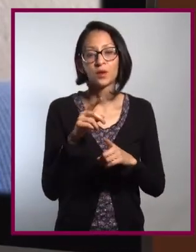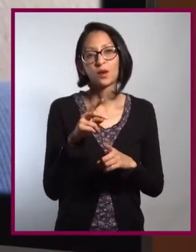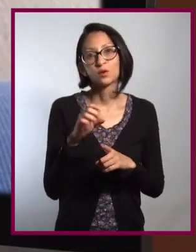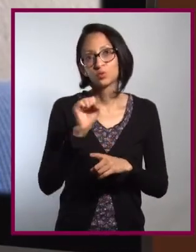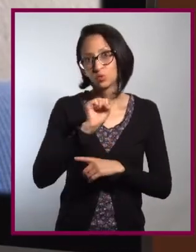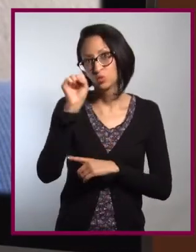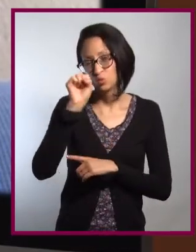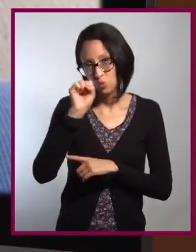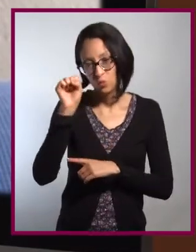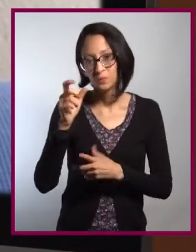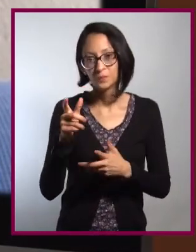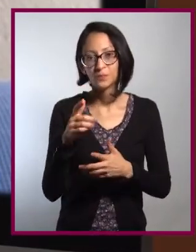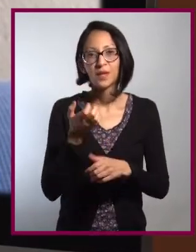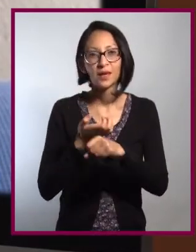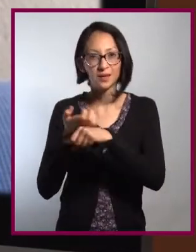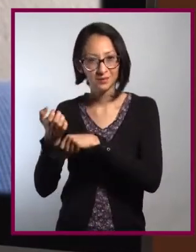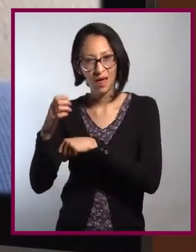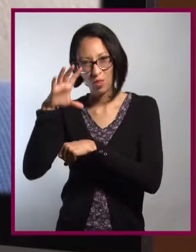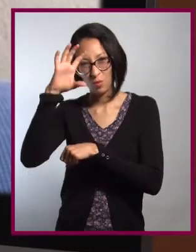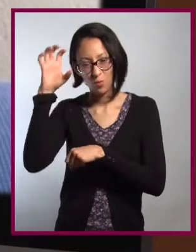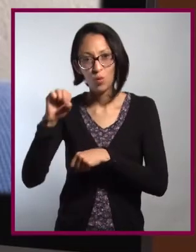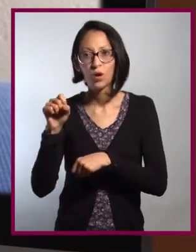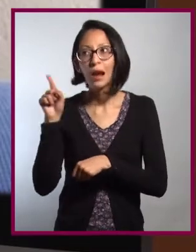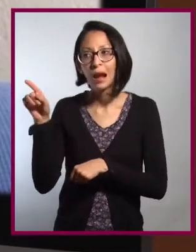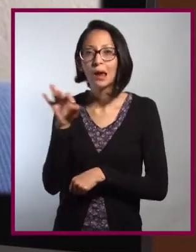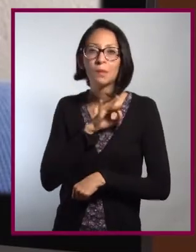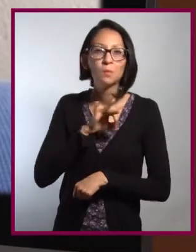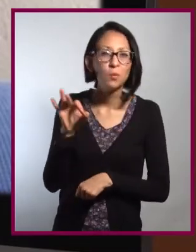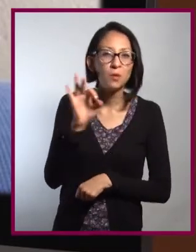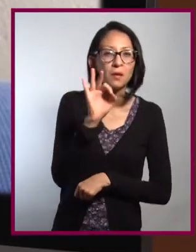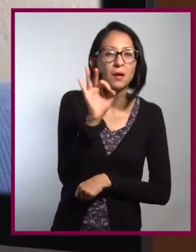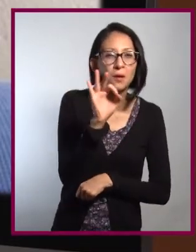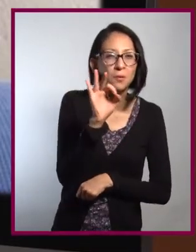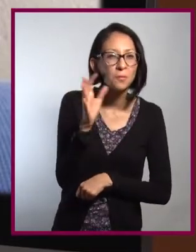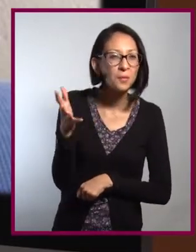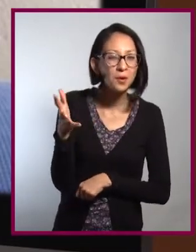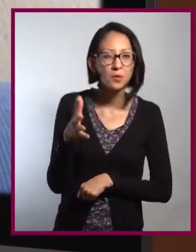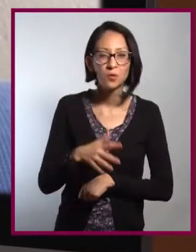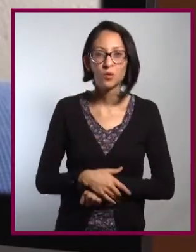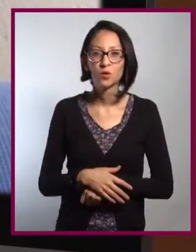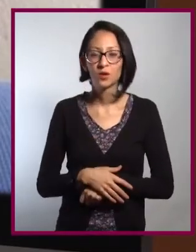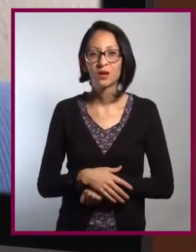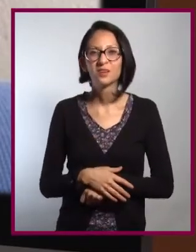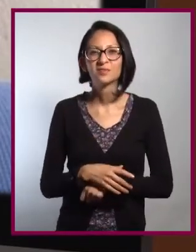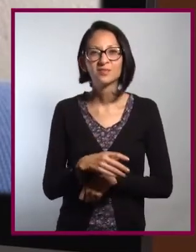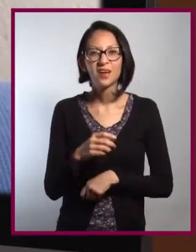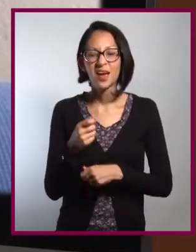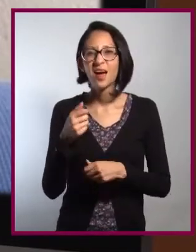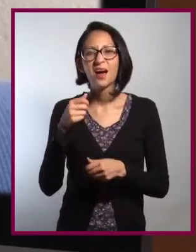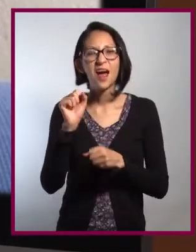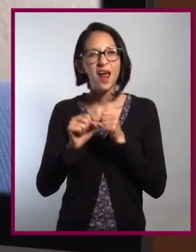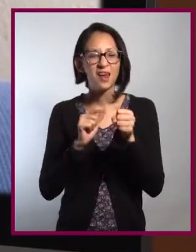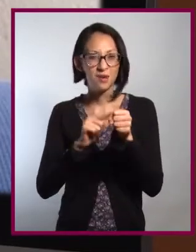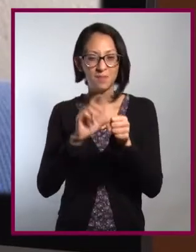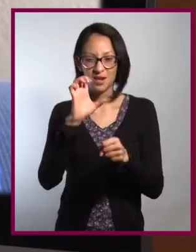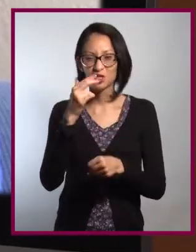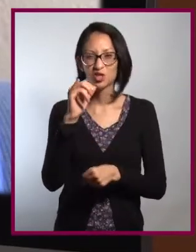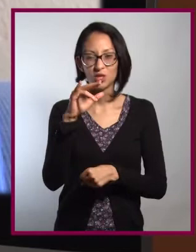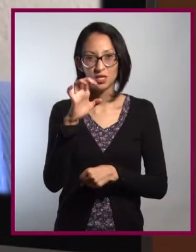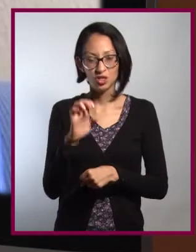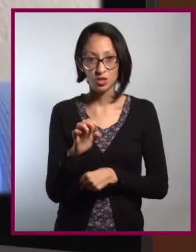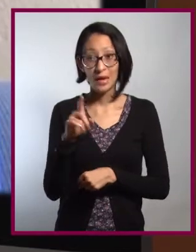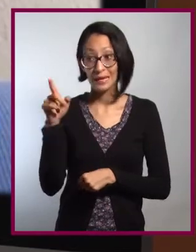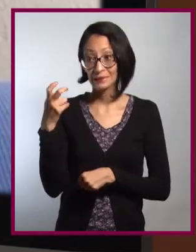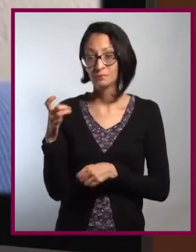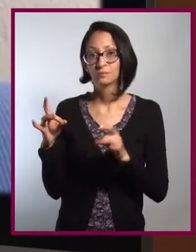hacia el estado de Morelos, entonces uno puede exponerse a unos insectos que se llaman chinches de azuconas, que pueden transmitir enfermedad